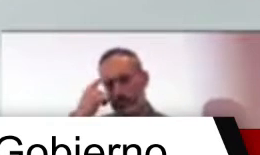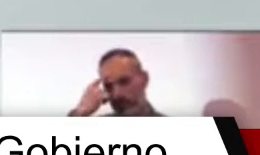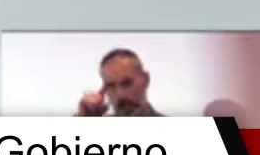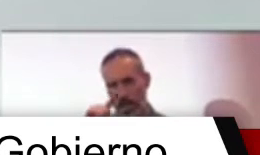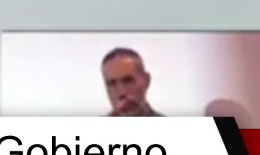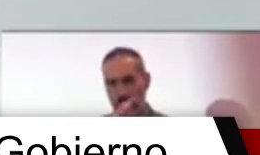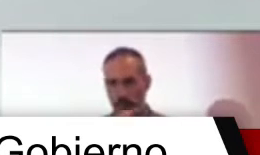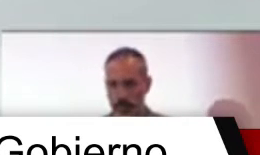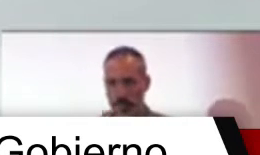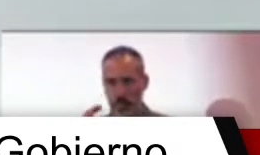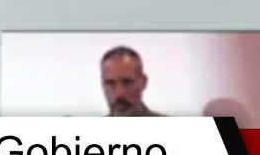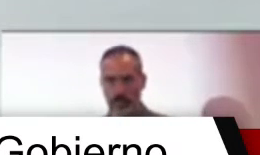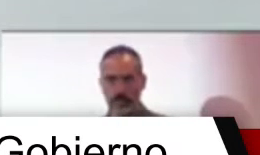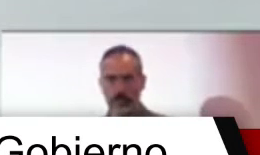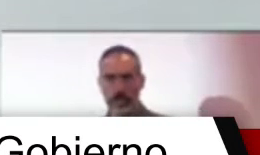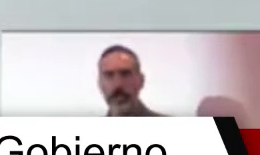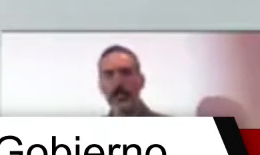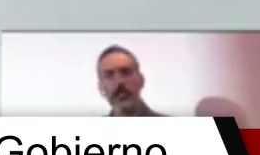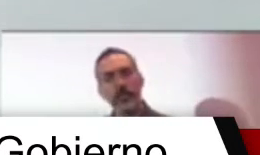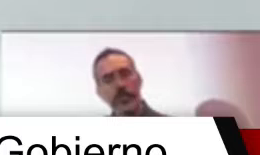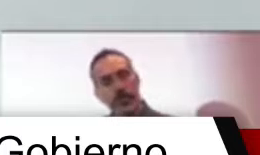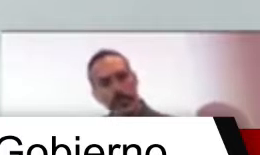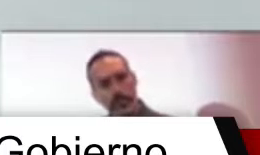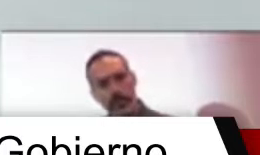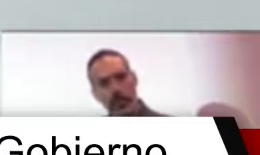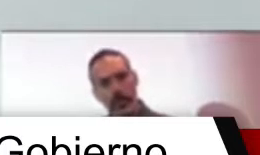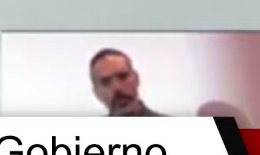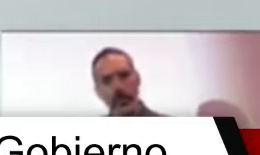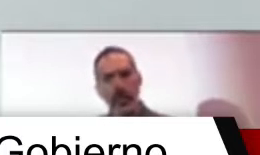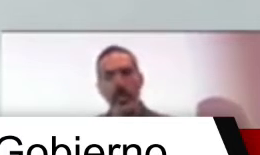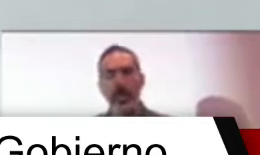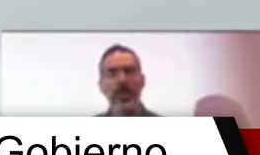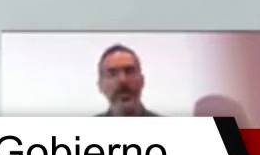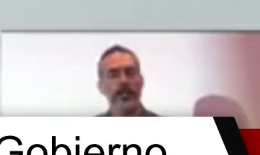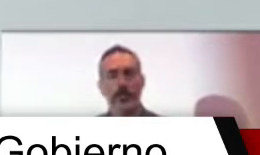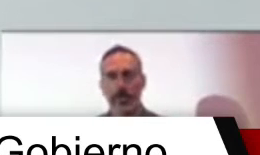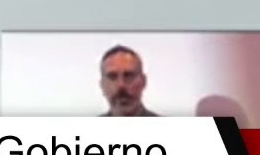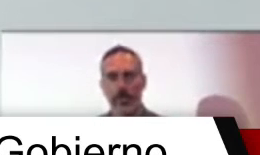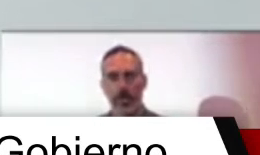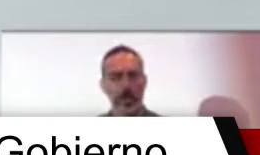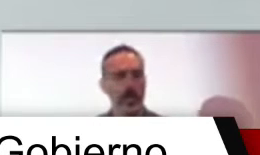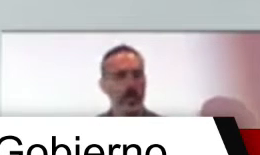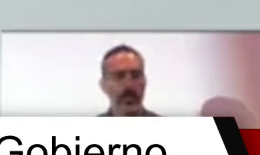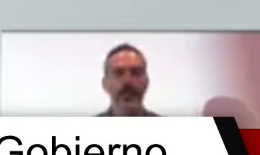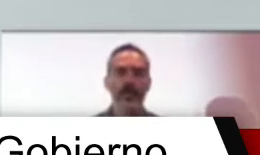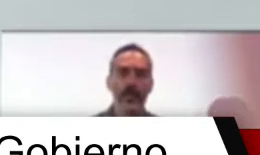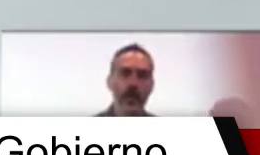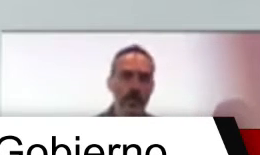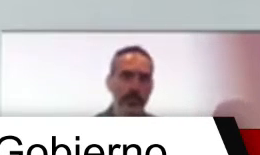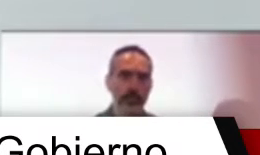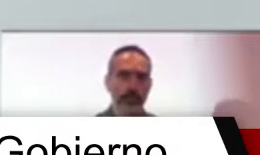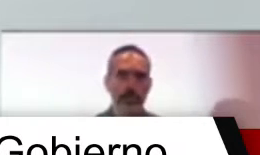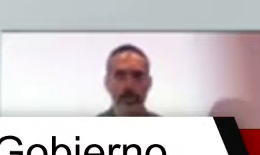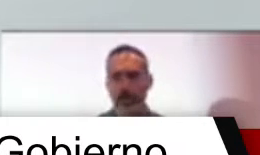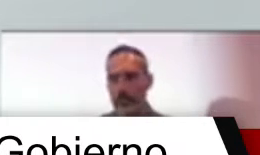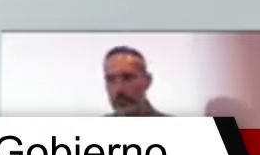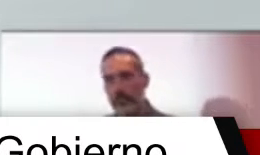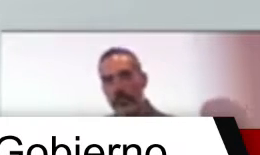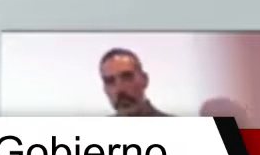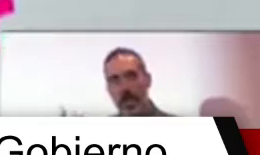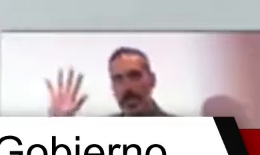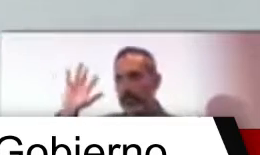apoyar el emprendimiento y generar empleos. Ciudad de 10 para tener más calles y parques como tú los